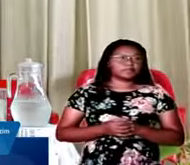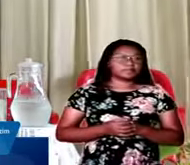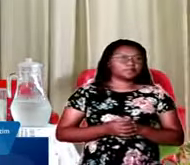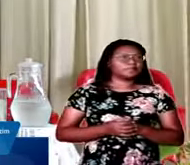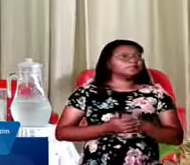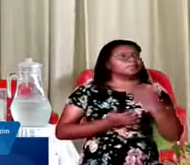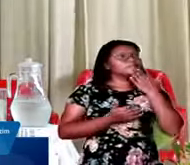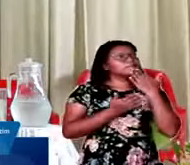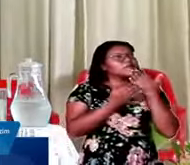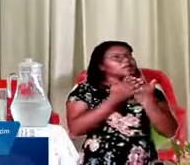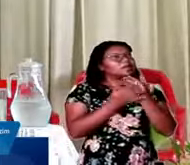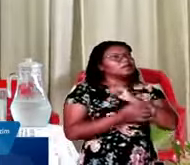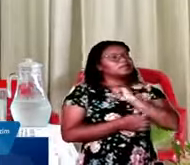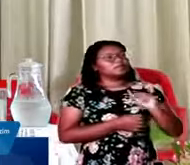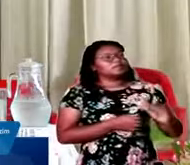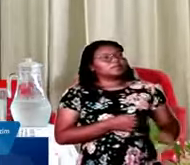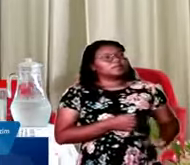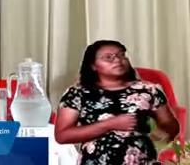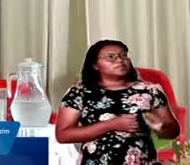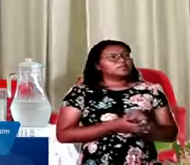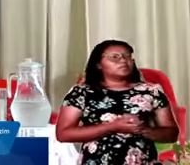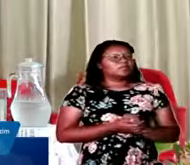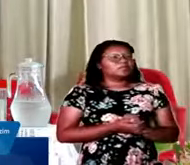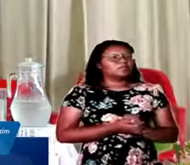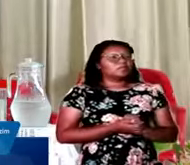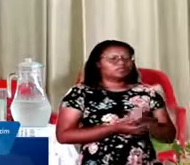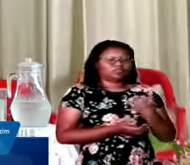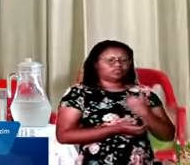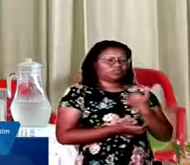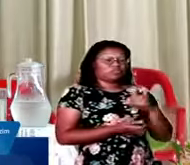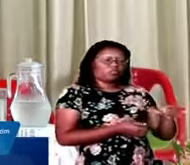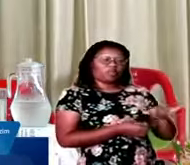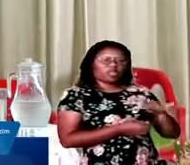Gracias, Señor, porque no soy como los demás hombres.